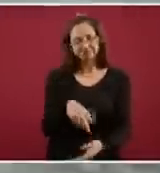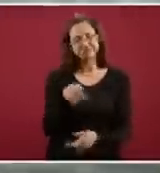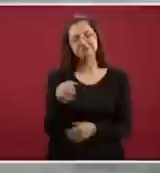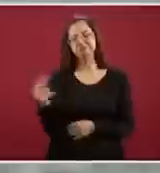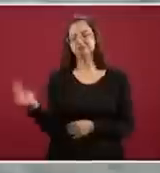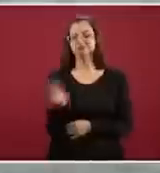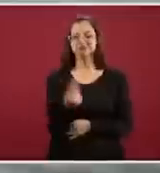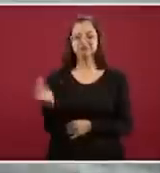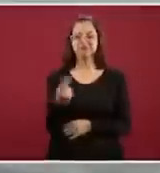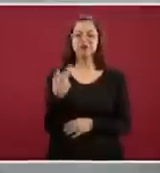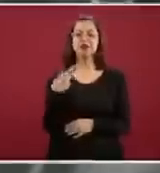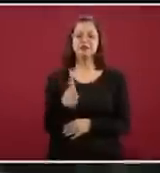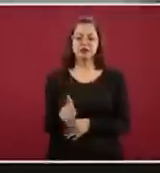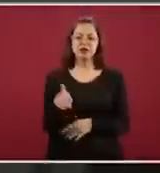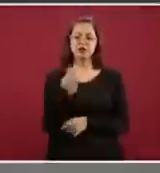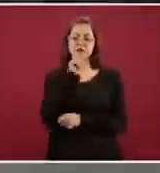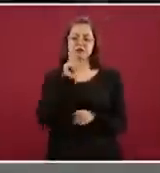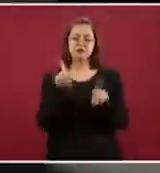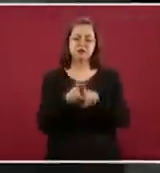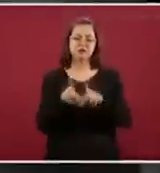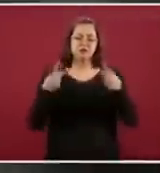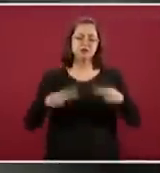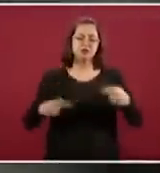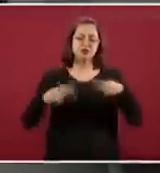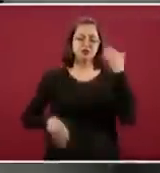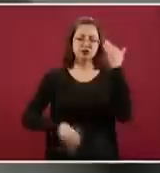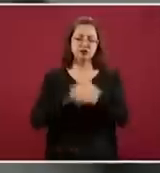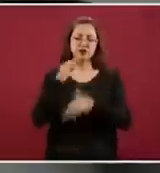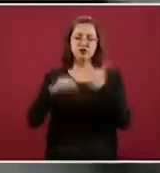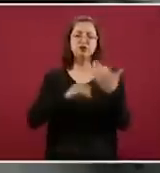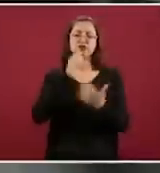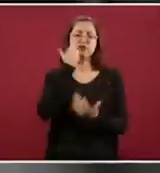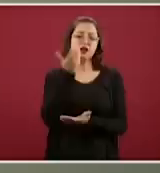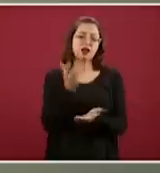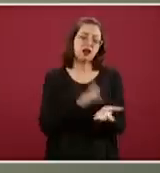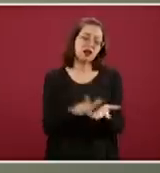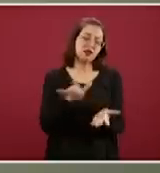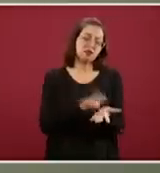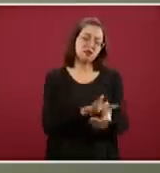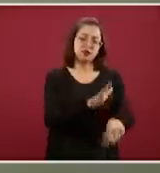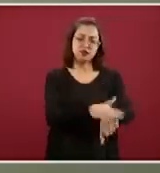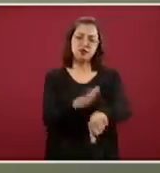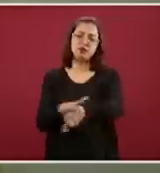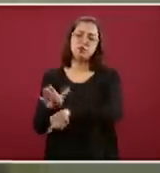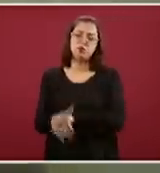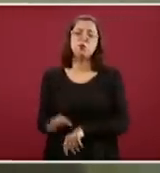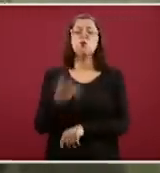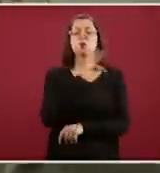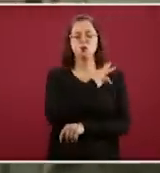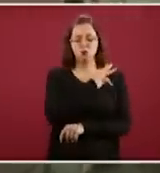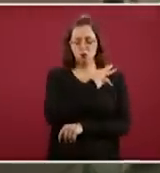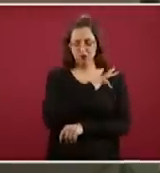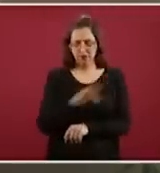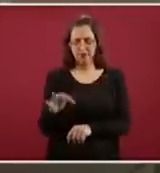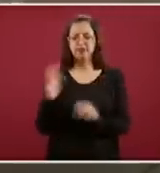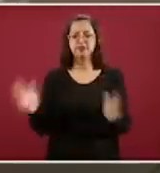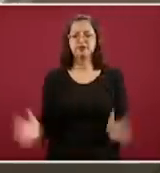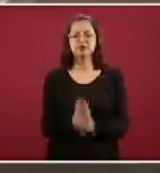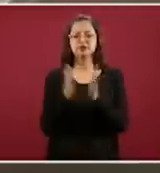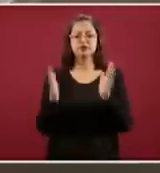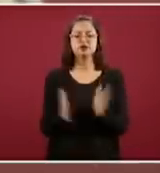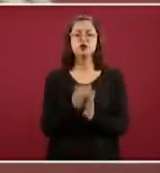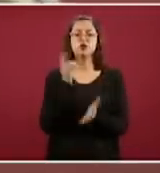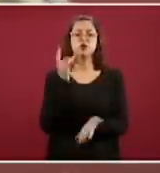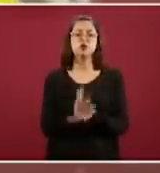no obstante, hacemos un llamado a toda la ciudadanía que nos quiera acompañar, pueden participar, ya lo saben, con 100